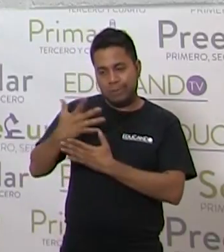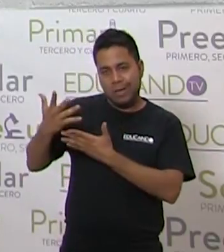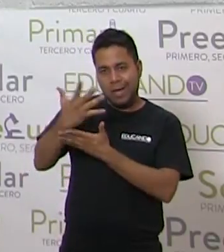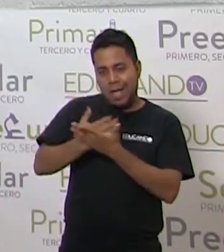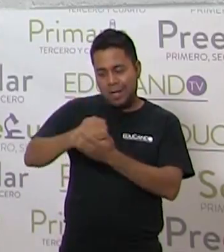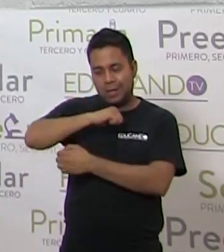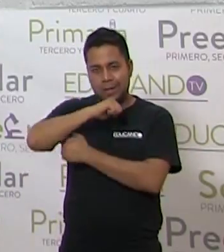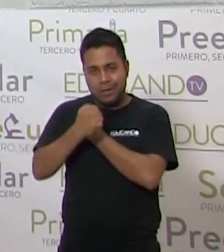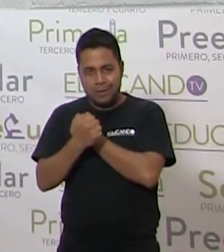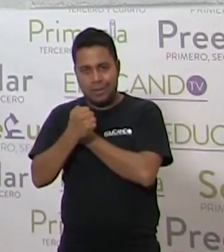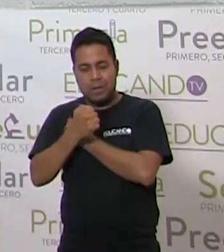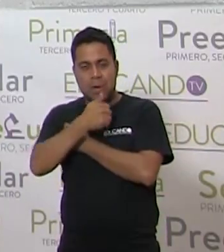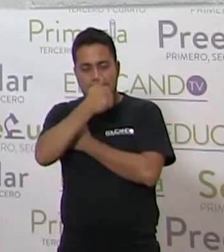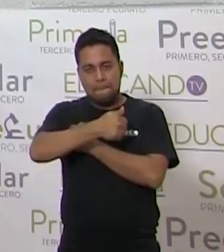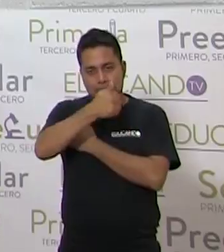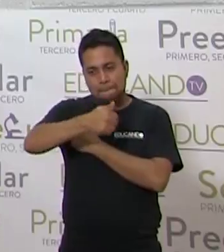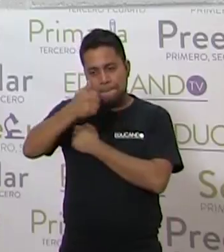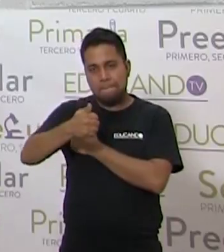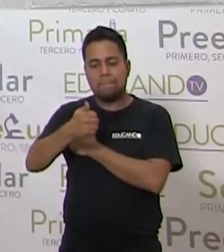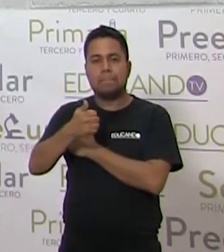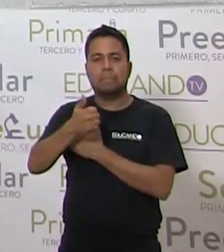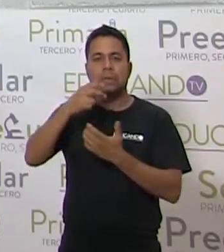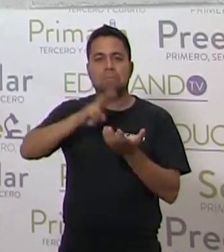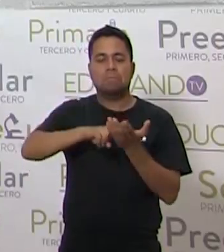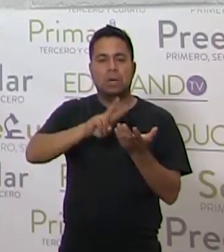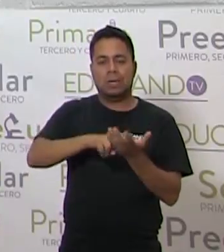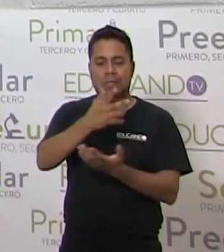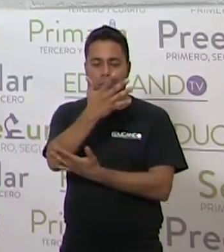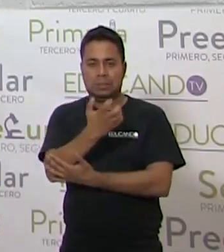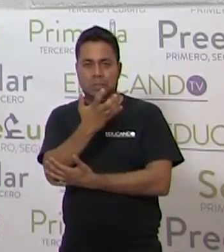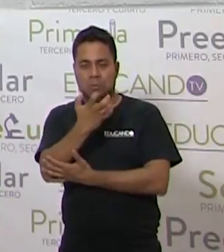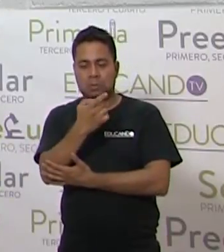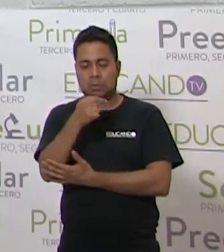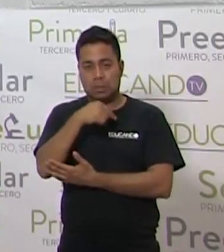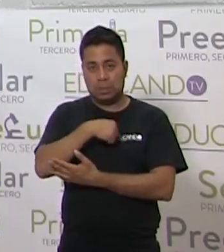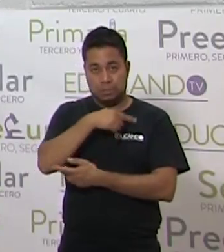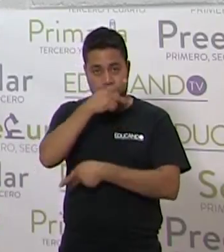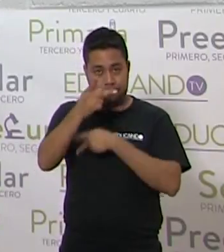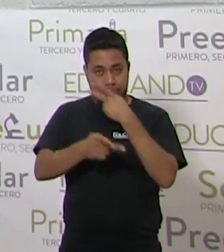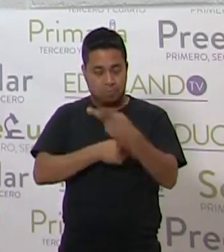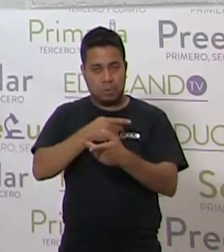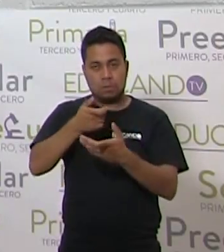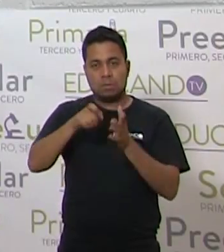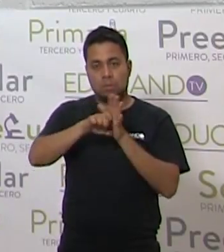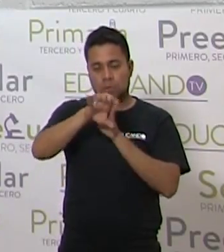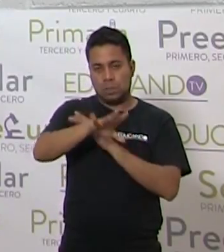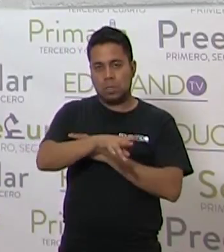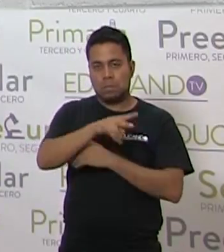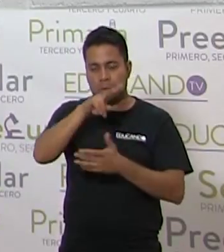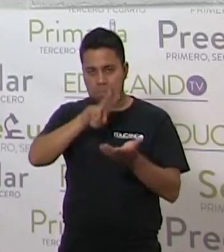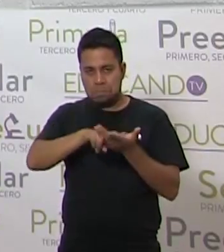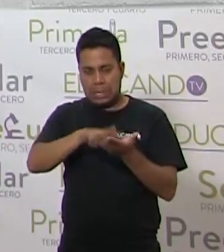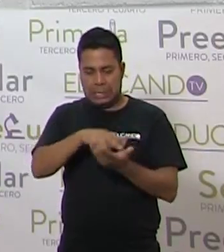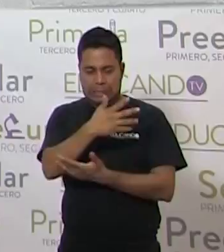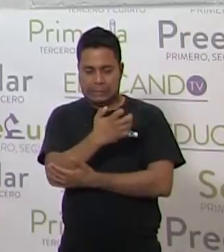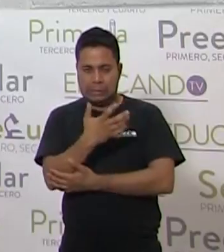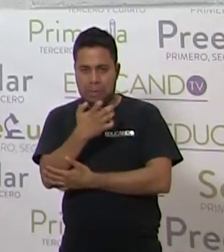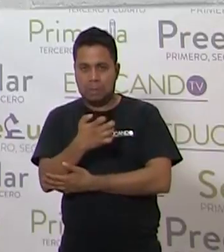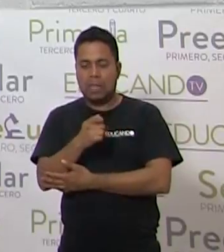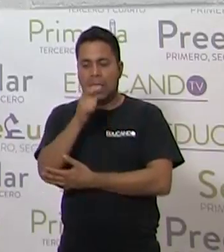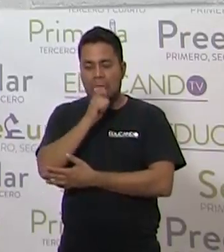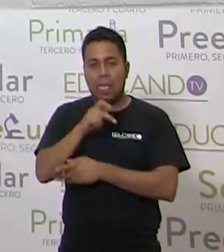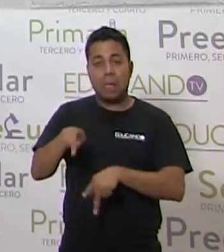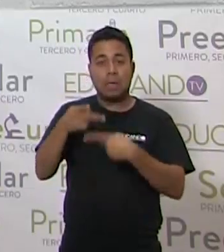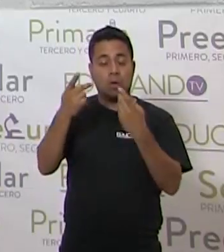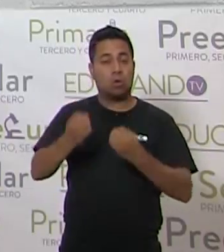vendieron y cada paleta cuesta 5 pes entonces La pregunta es si cuestan 5 pesos Si las paletas cuestan 5 pes Cuántas paletas se